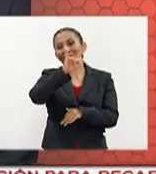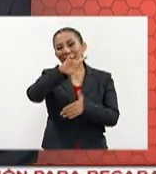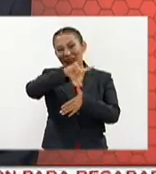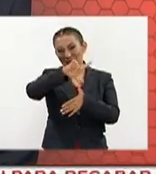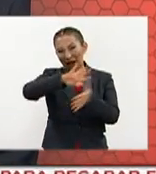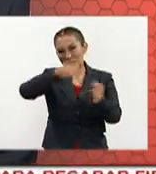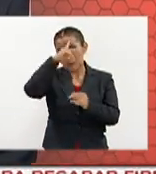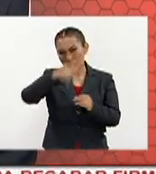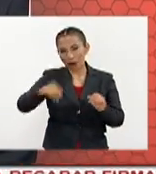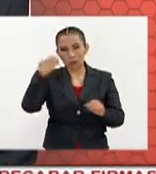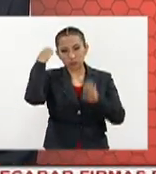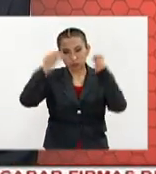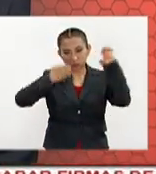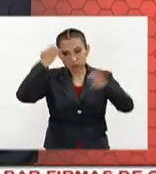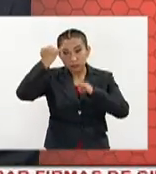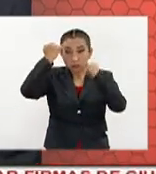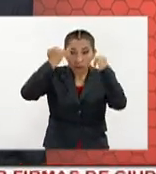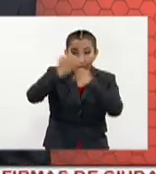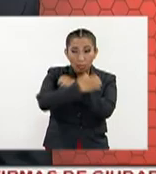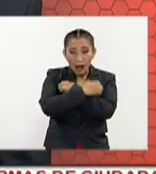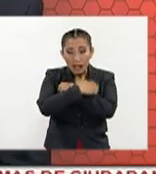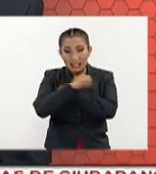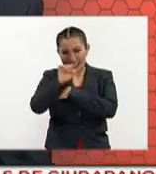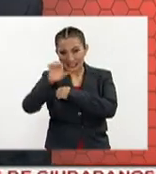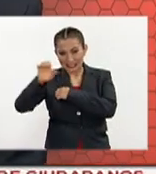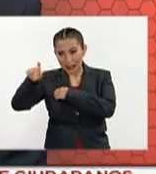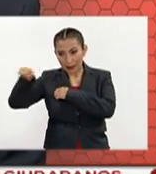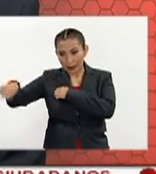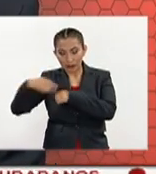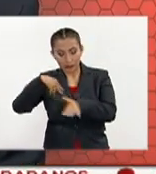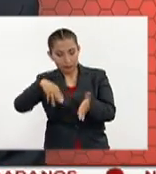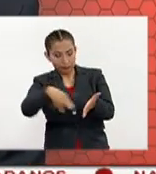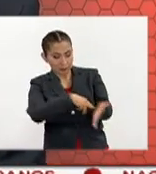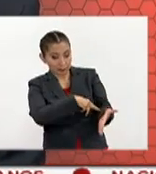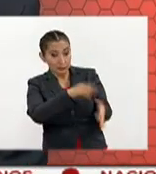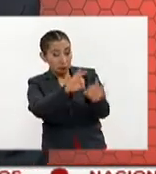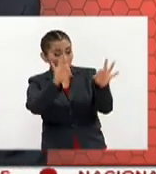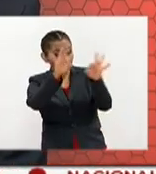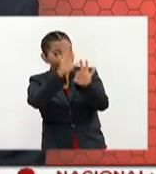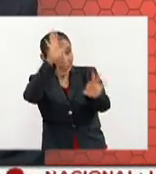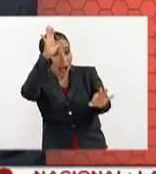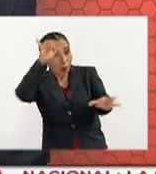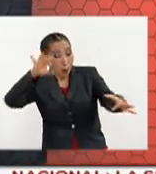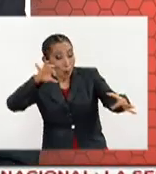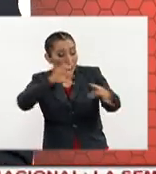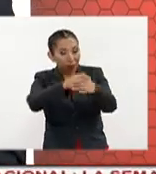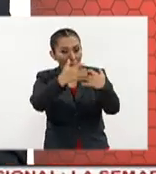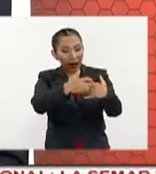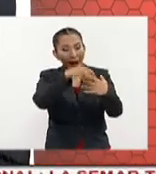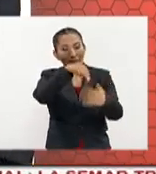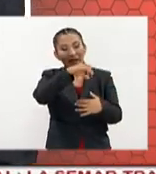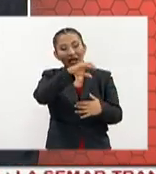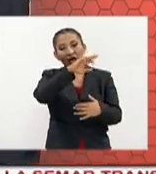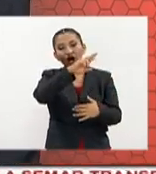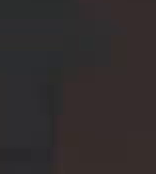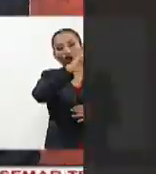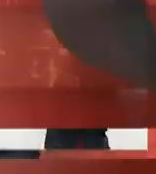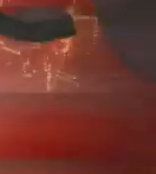celebra en nuestro país en materia de innovación educativa, la Secretaría de Educación Pública firmó un importante convenio con la empresa Microsoft.